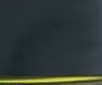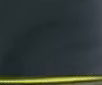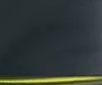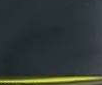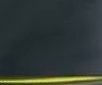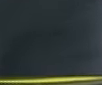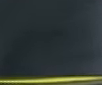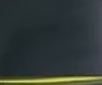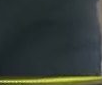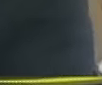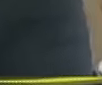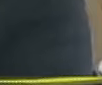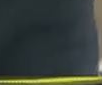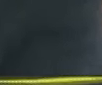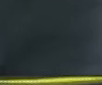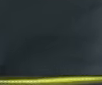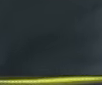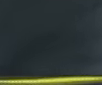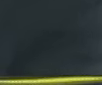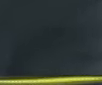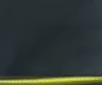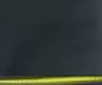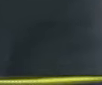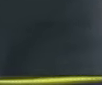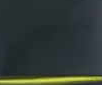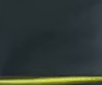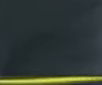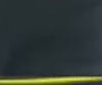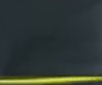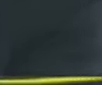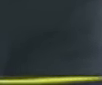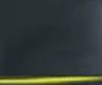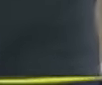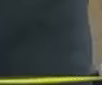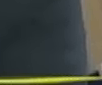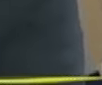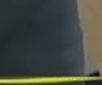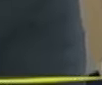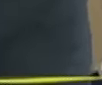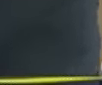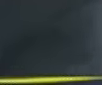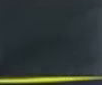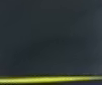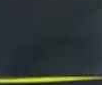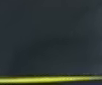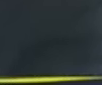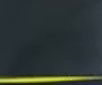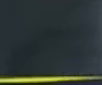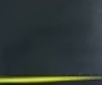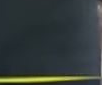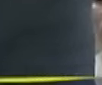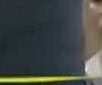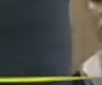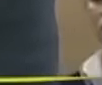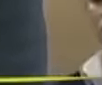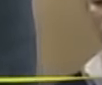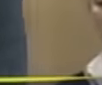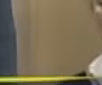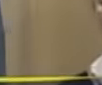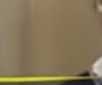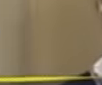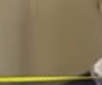ese sentido patrio. Y pedirle, presidente, que después del 28, una vez que sea ratificado como presidente de la